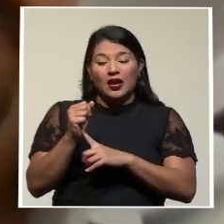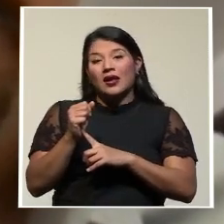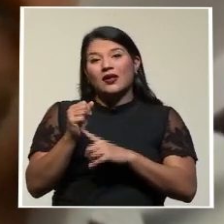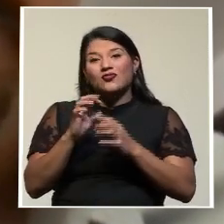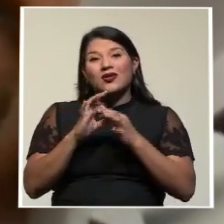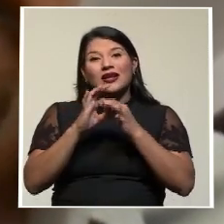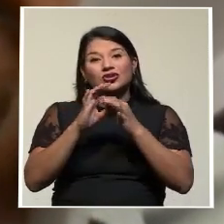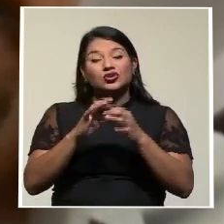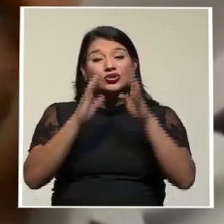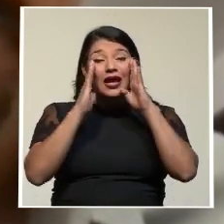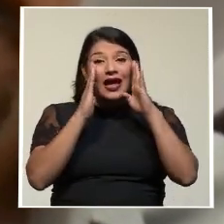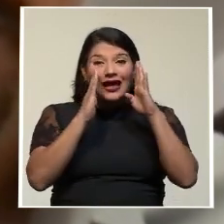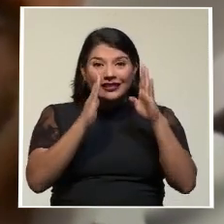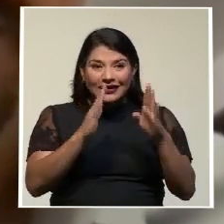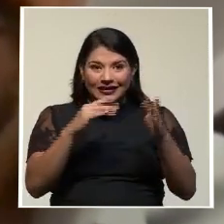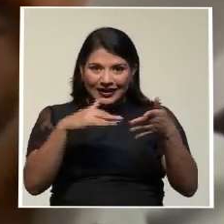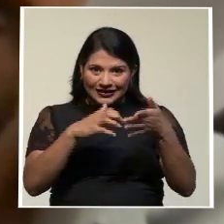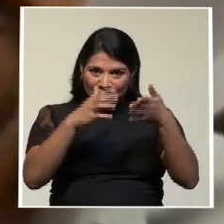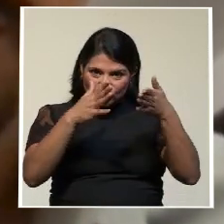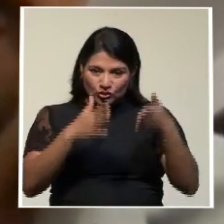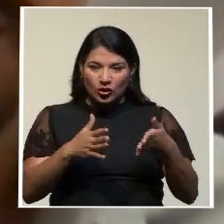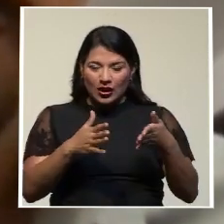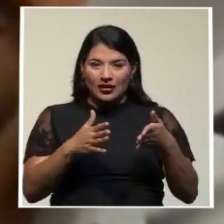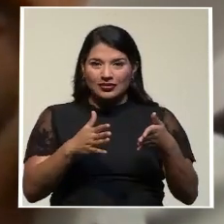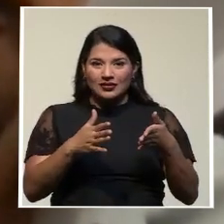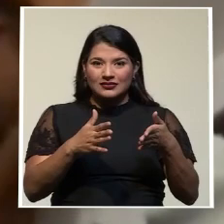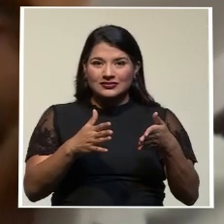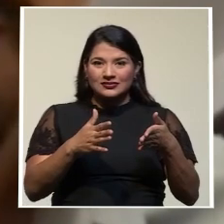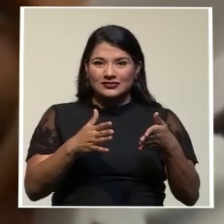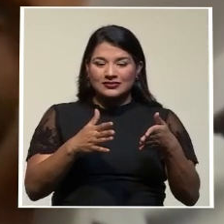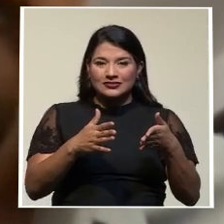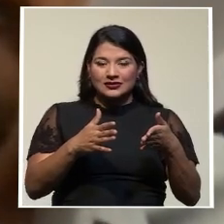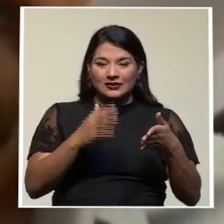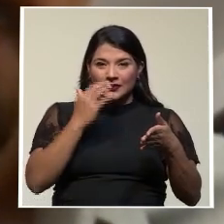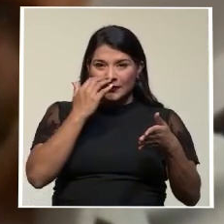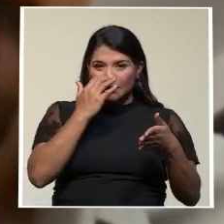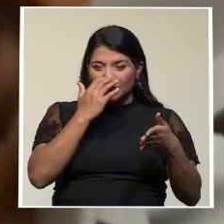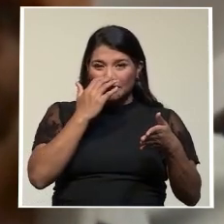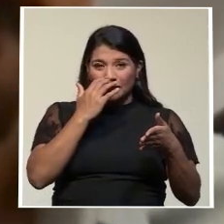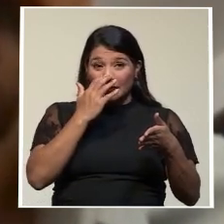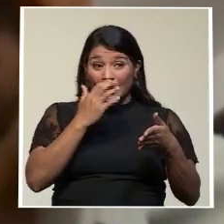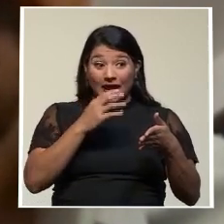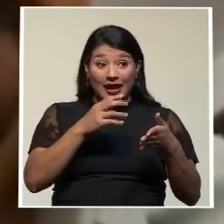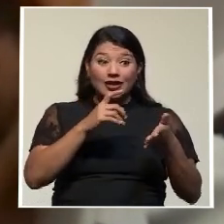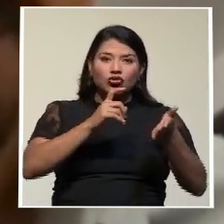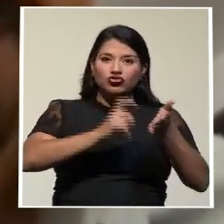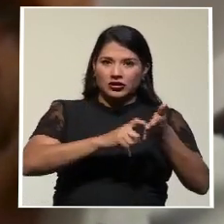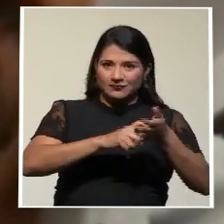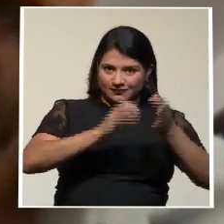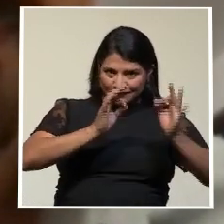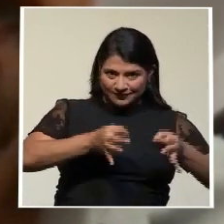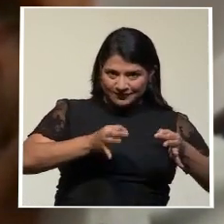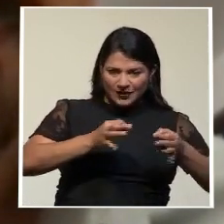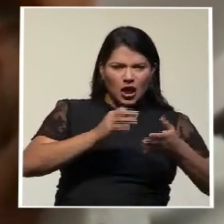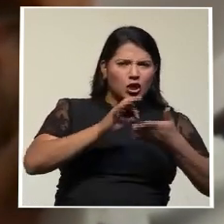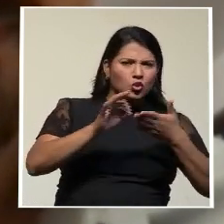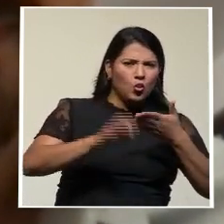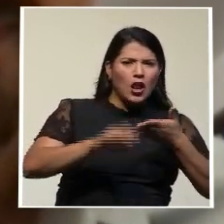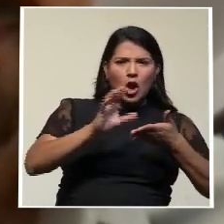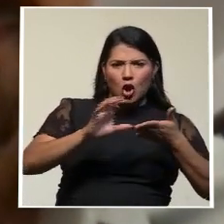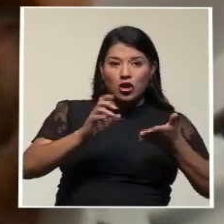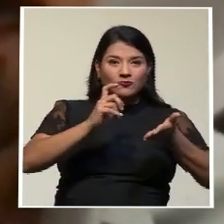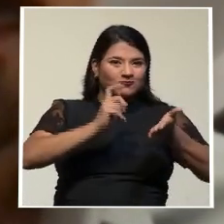a los estudiantes. Están formalmente registrados, pero no están recibiendo de ninguna